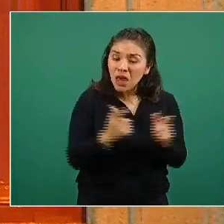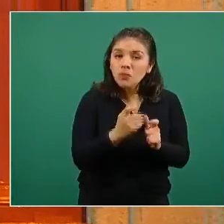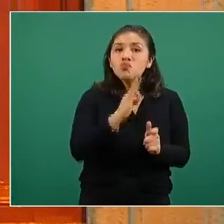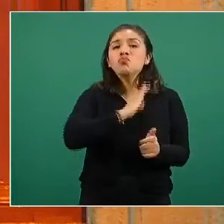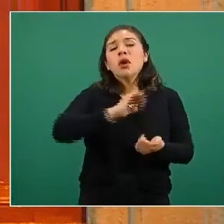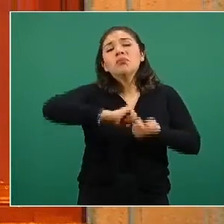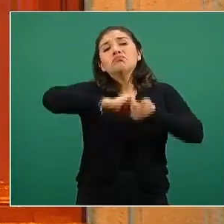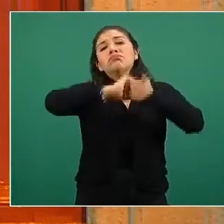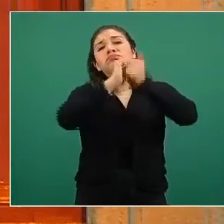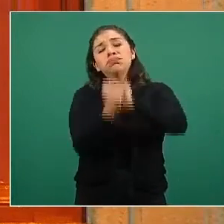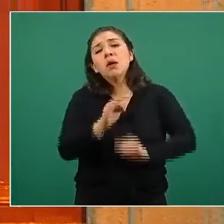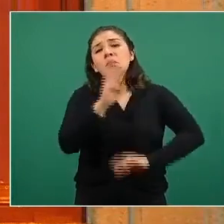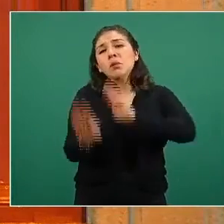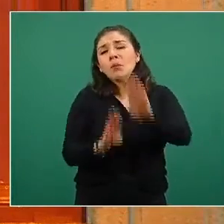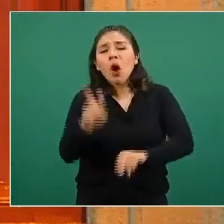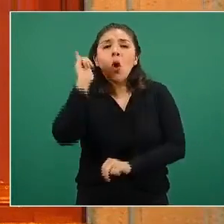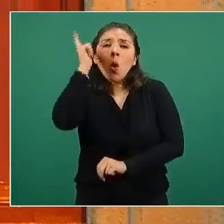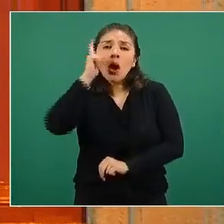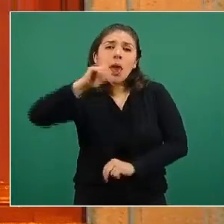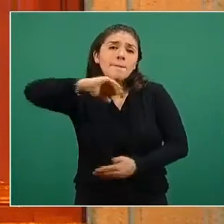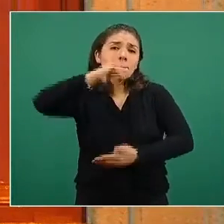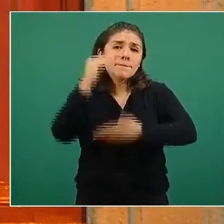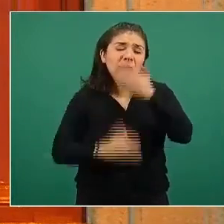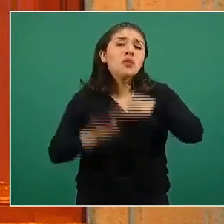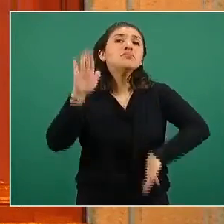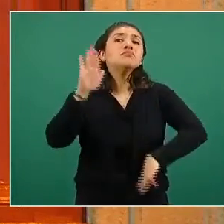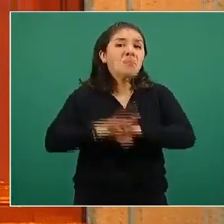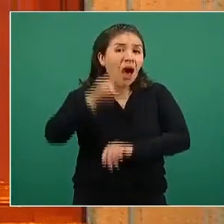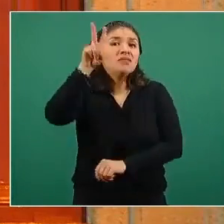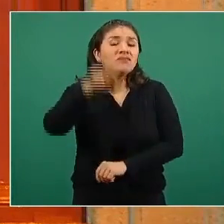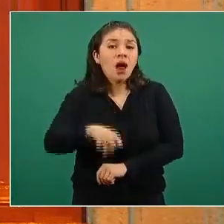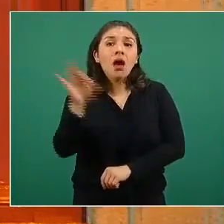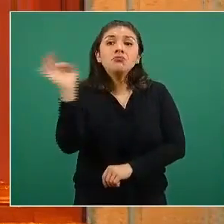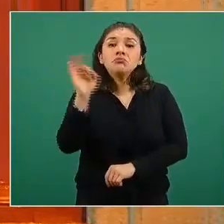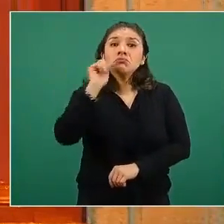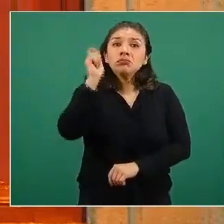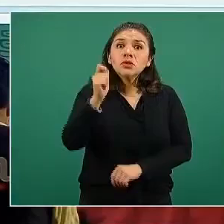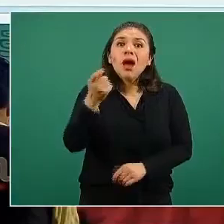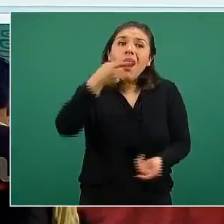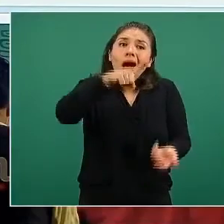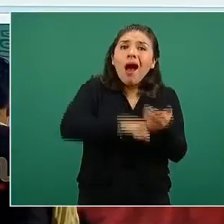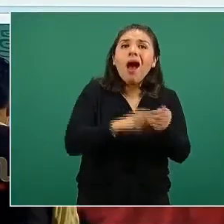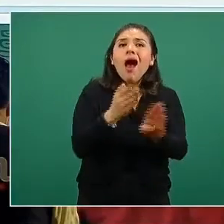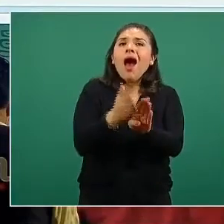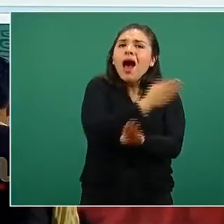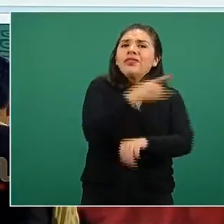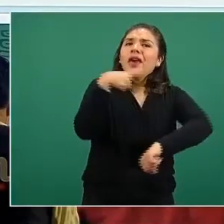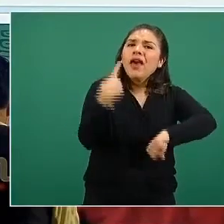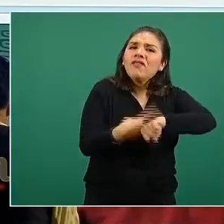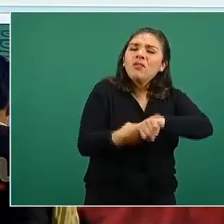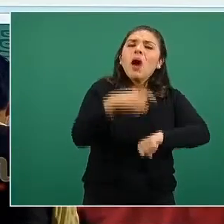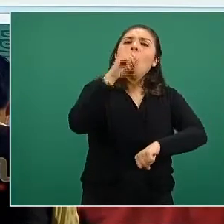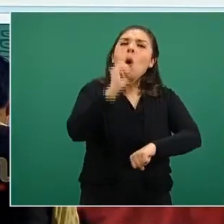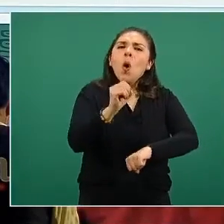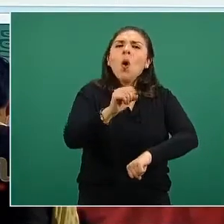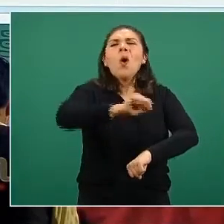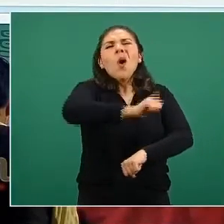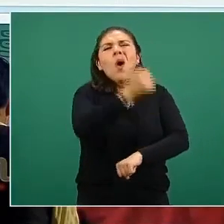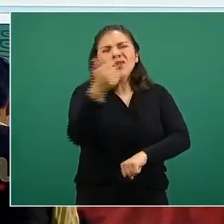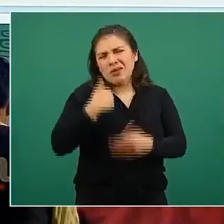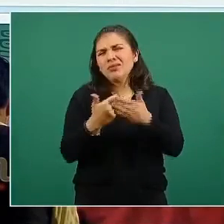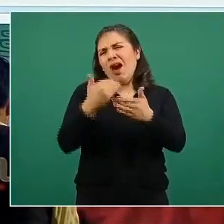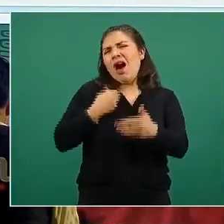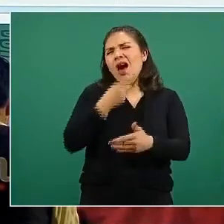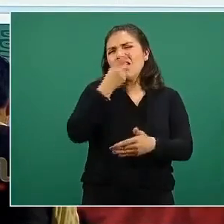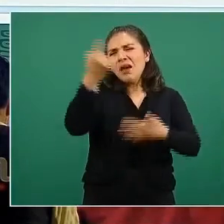puedan tener este riesgo de fallecer, sobre todo si tienen las comorbilidades o factores de riesgo que también ampliamente hemos